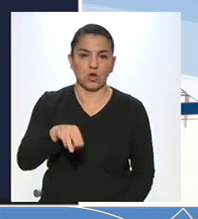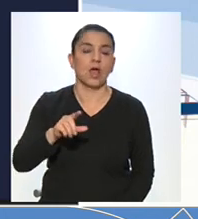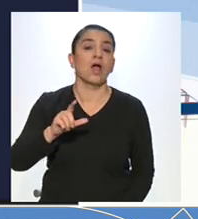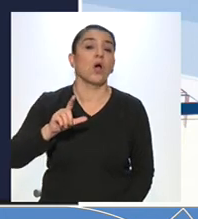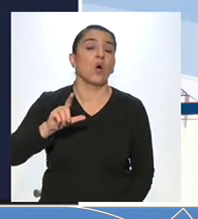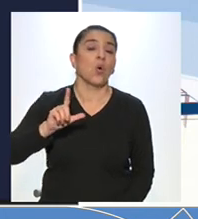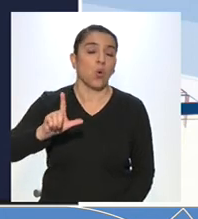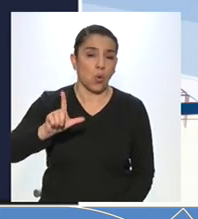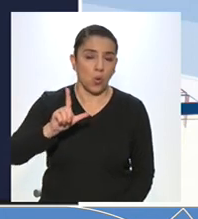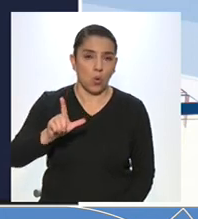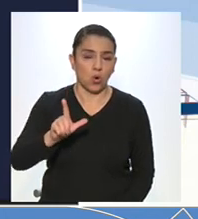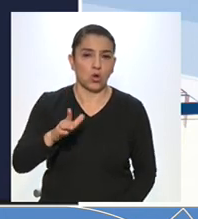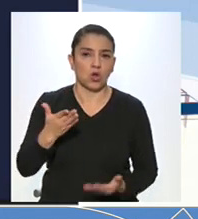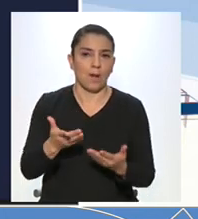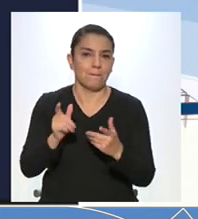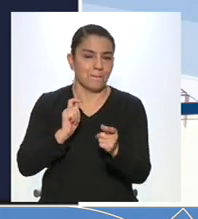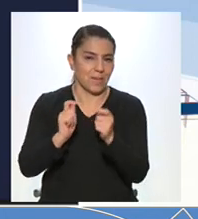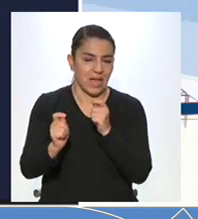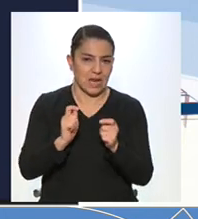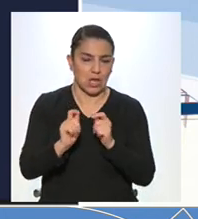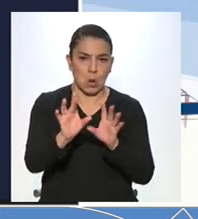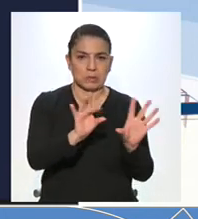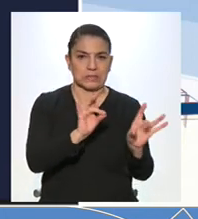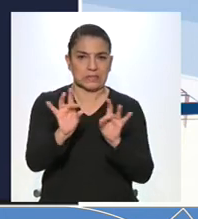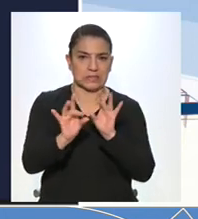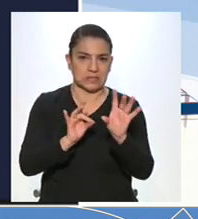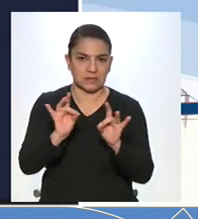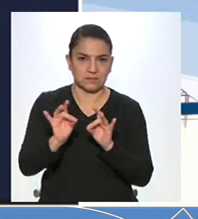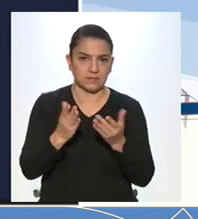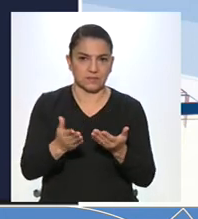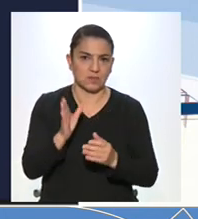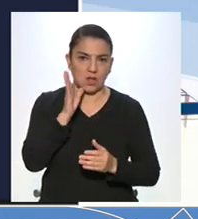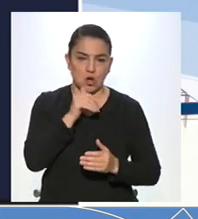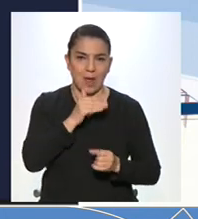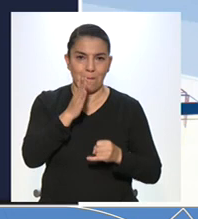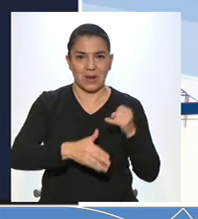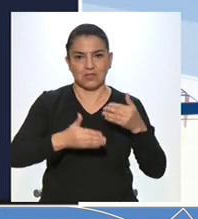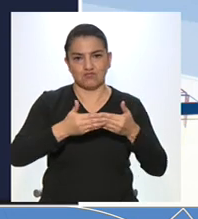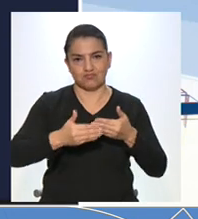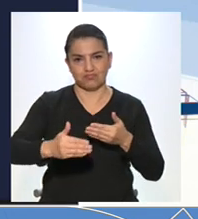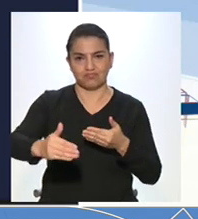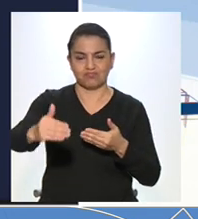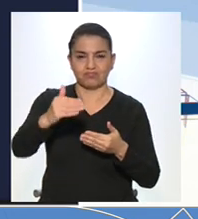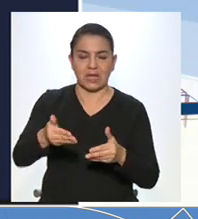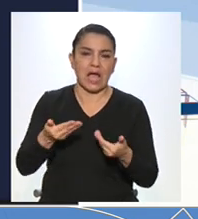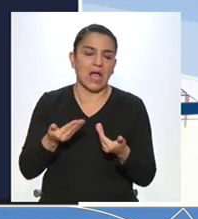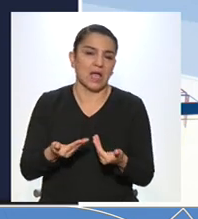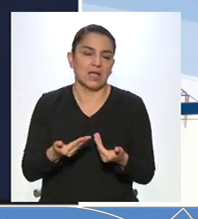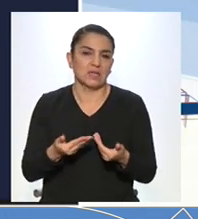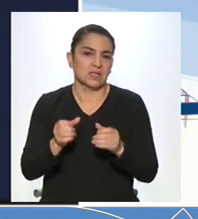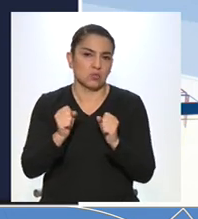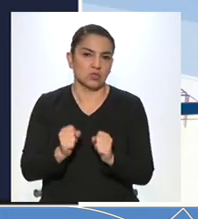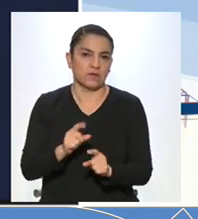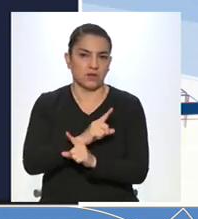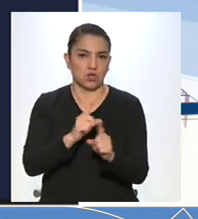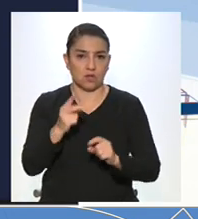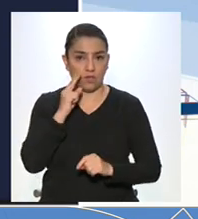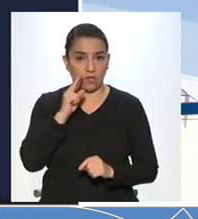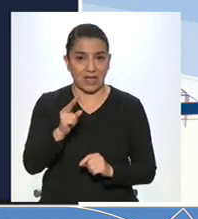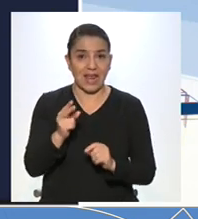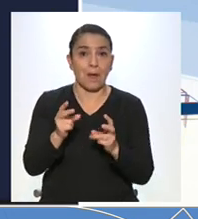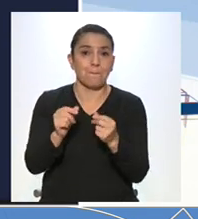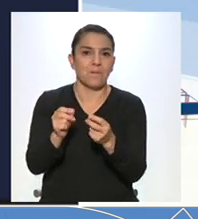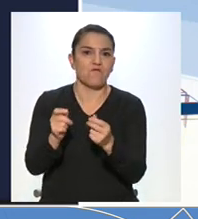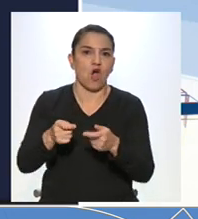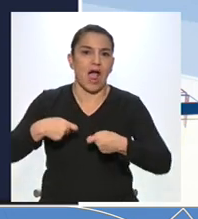la evolución de las finanzas públicas no se aclara sobre su estabilización en largo plazo. En ese caso, sería posible observar no solo mayores presiones de gasto